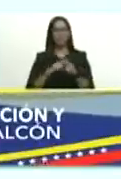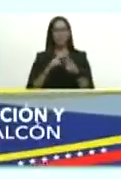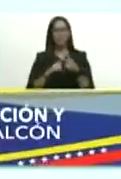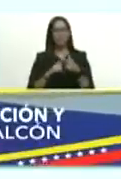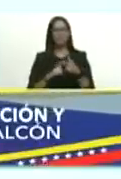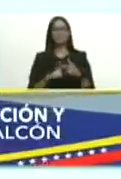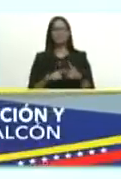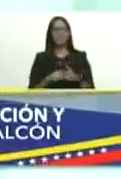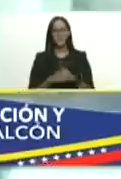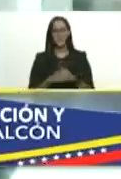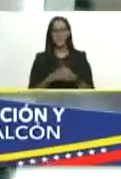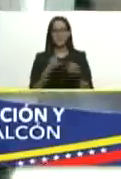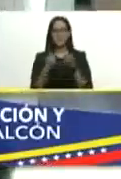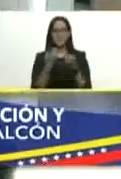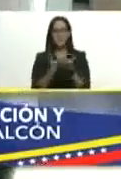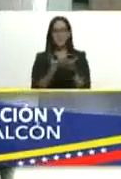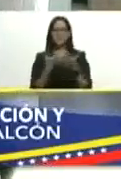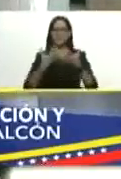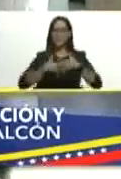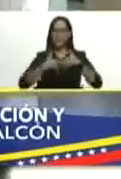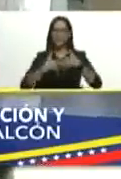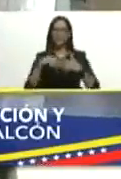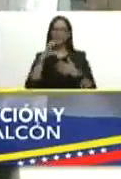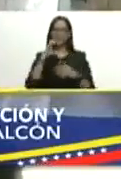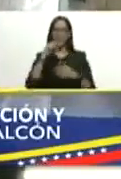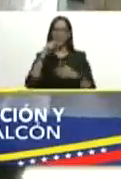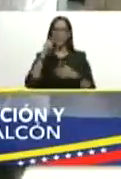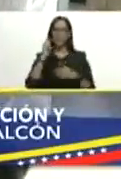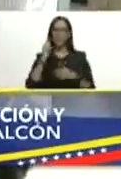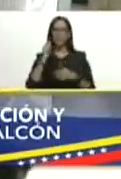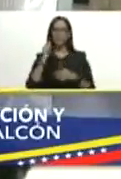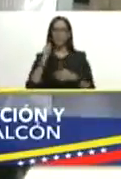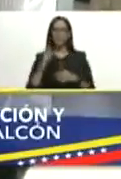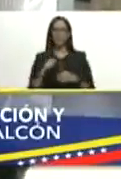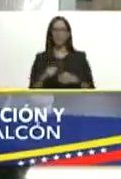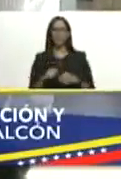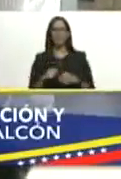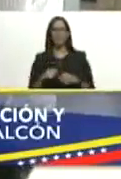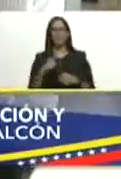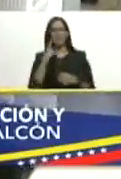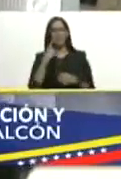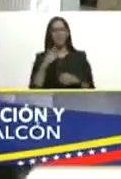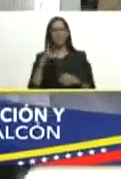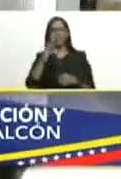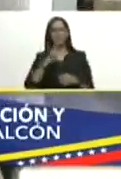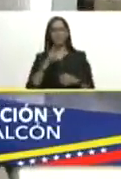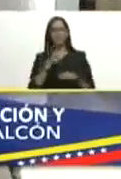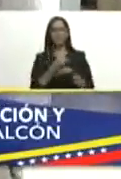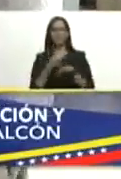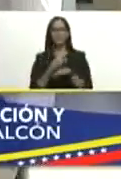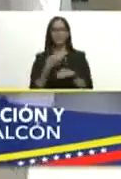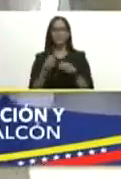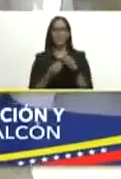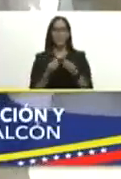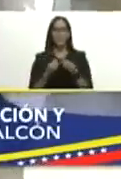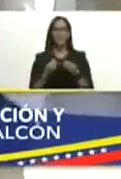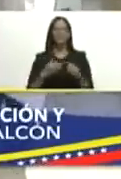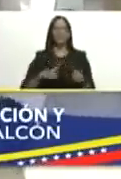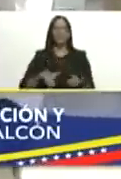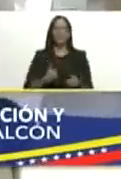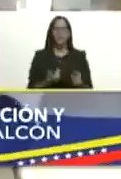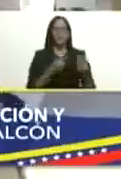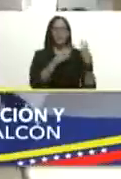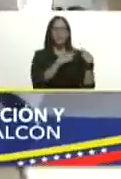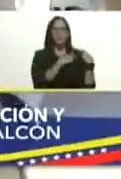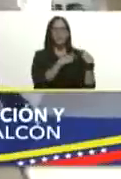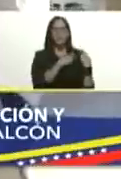la producción a través de eso CPT. Entonces, fíjate, mi querido gobernador, ¿cómo hemos sido capaces de asumir ese